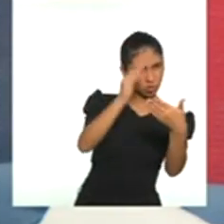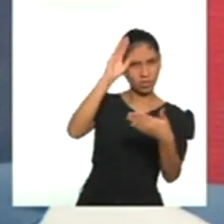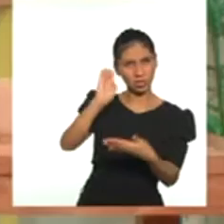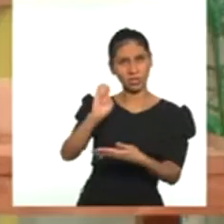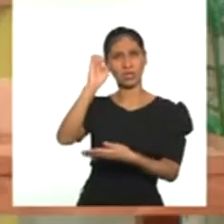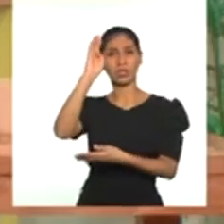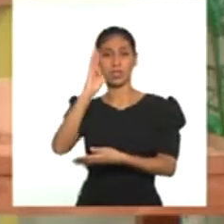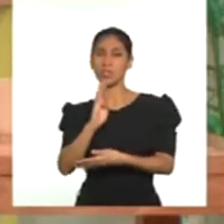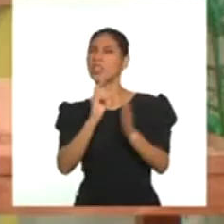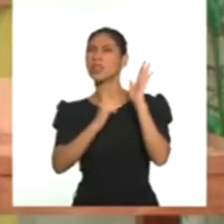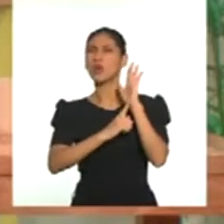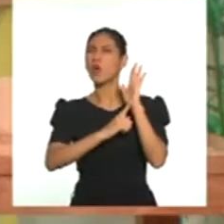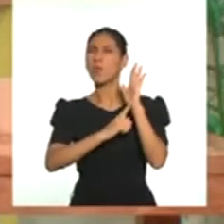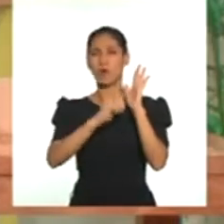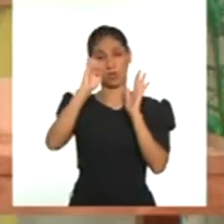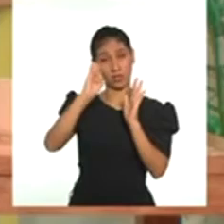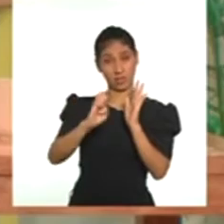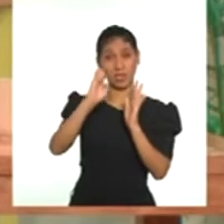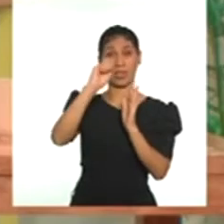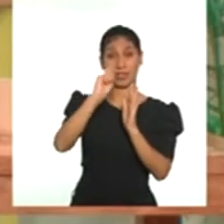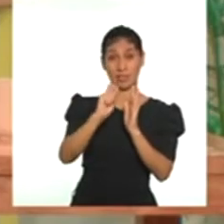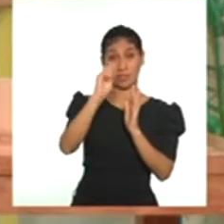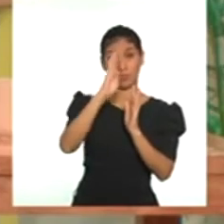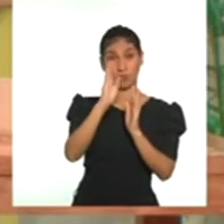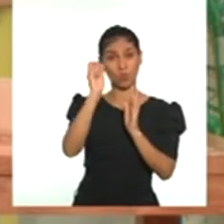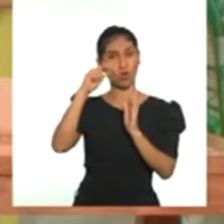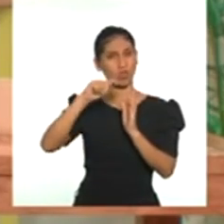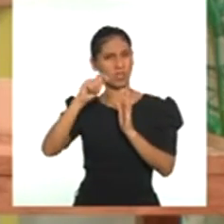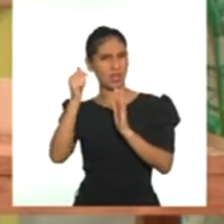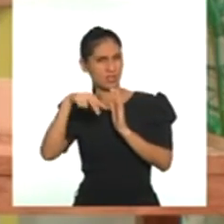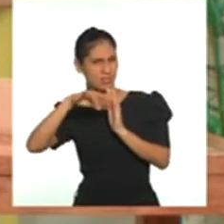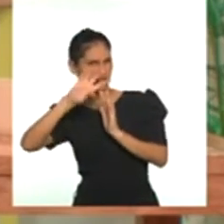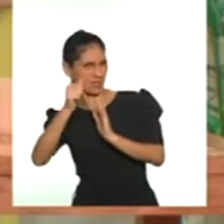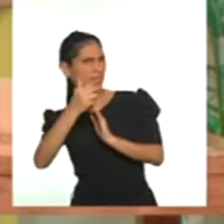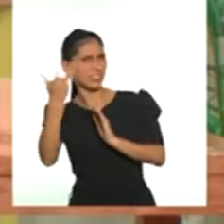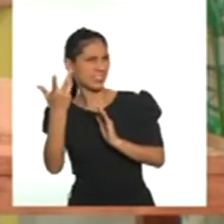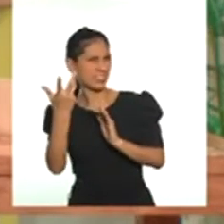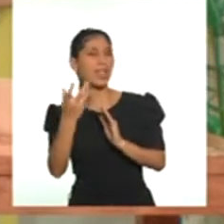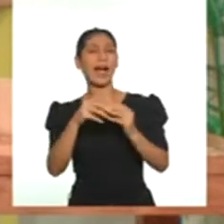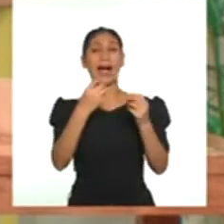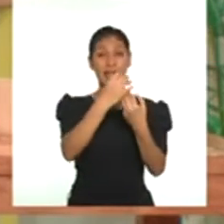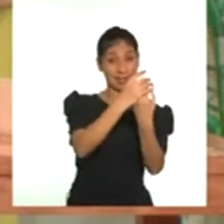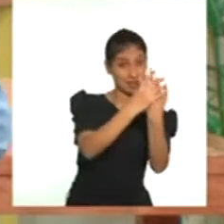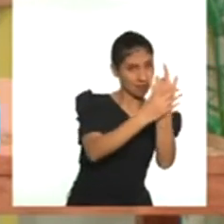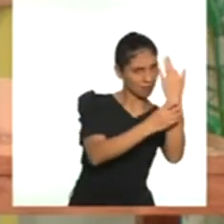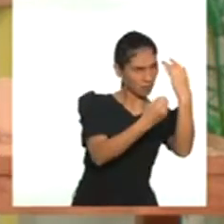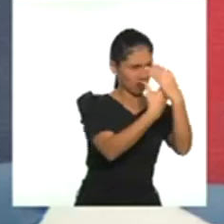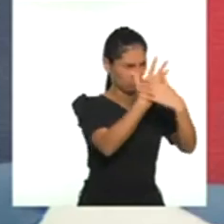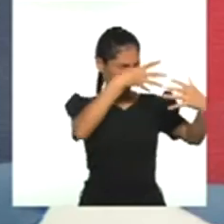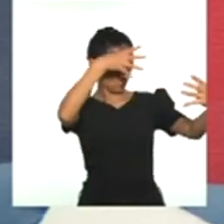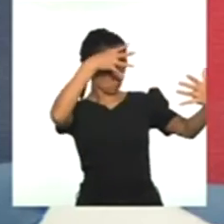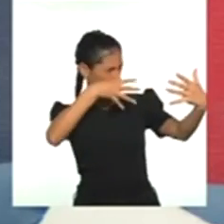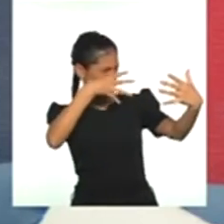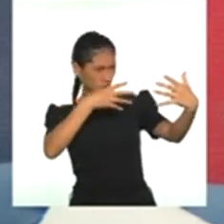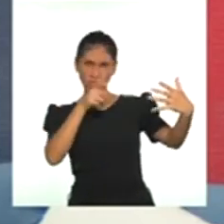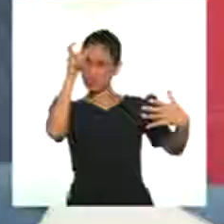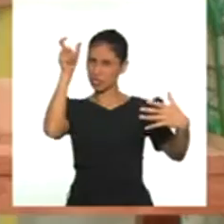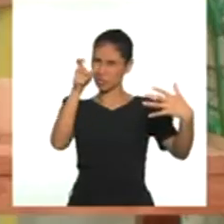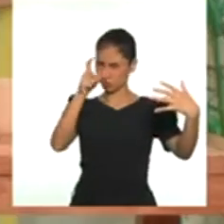¿Etnobotánica? Tranquila, yo tampoco sabía. Pero es la ciencia que estudia la relación entre las plantas y los seres humanos.